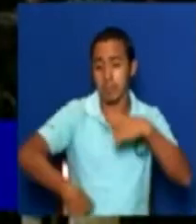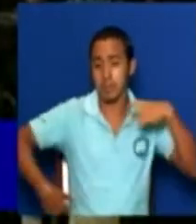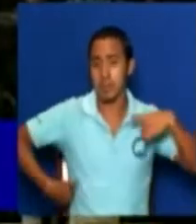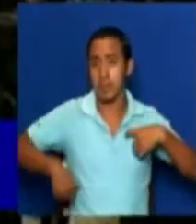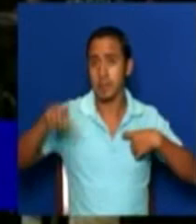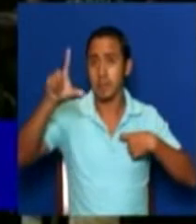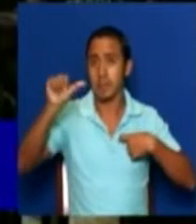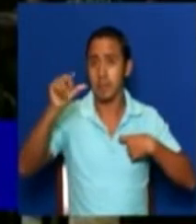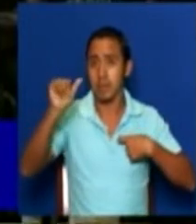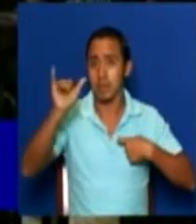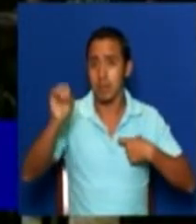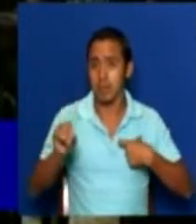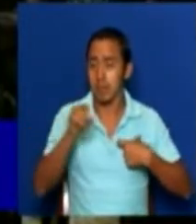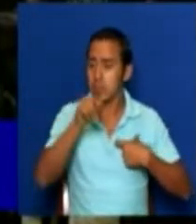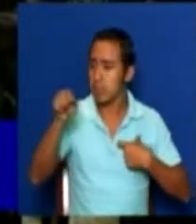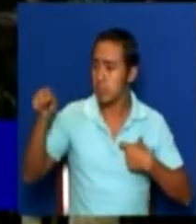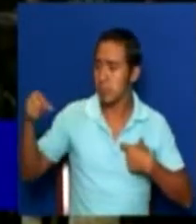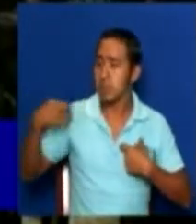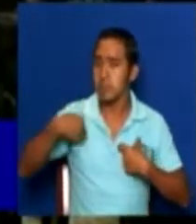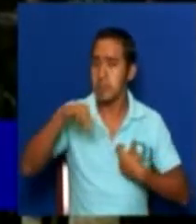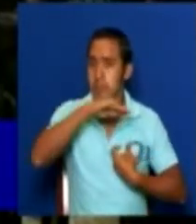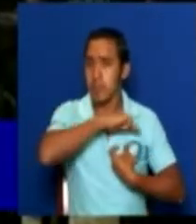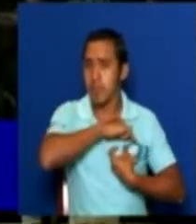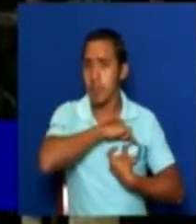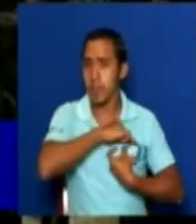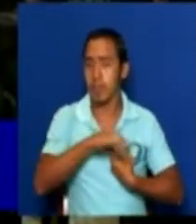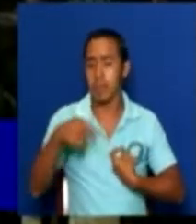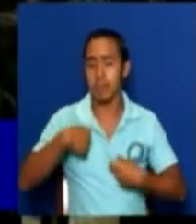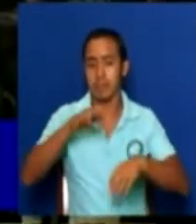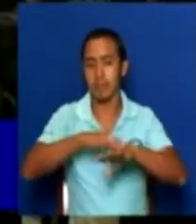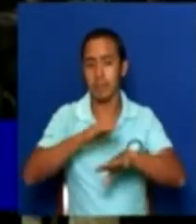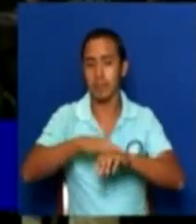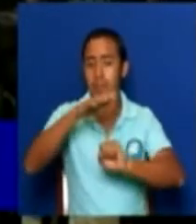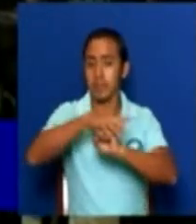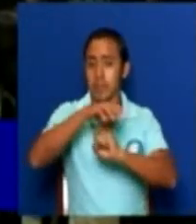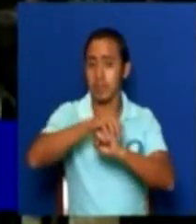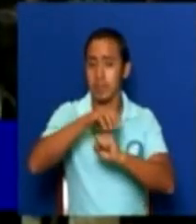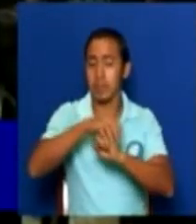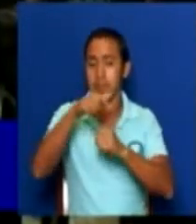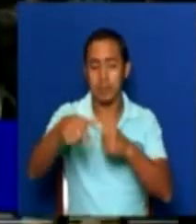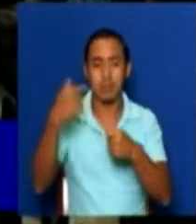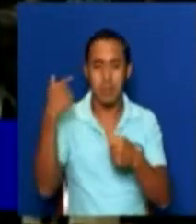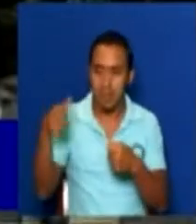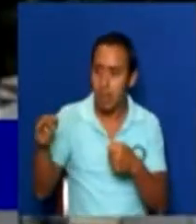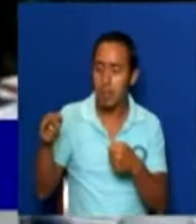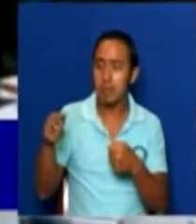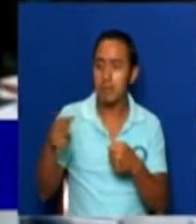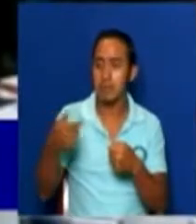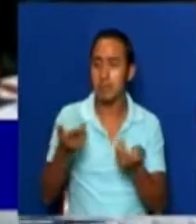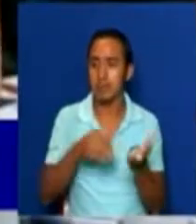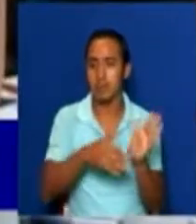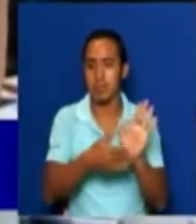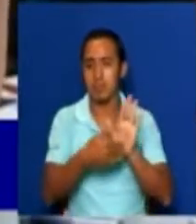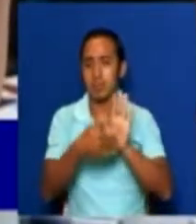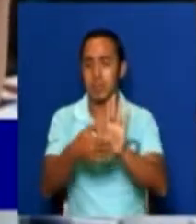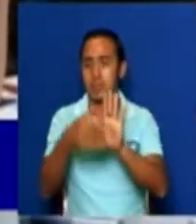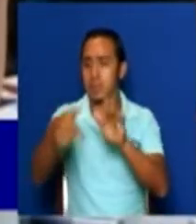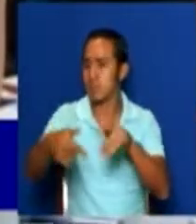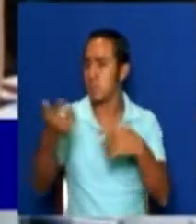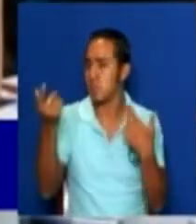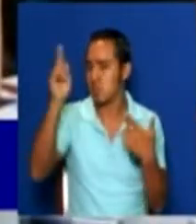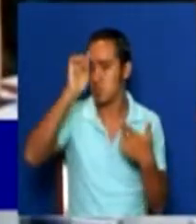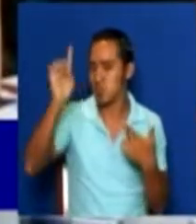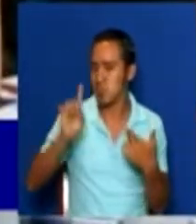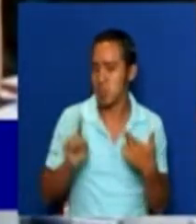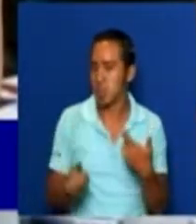y aquí habemos varios miembros de la Comisión Laboral y hasta ahora estamos escuchando que fue presentado este anteproyecto